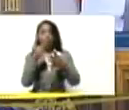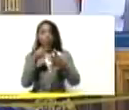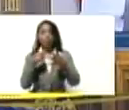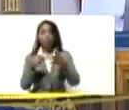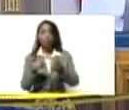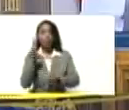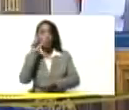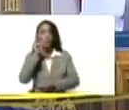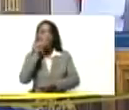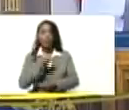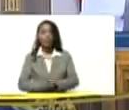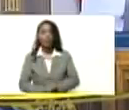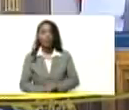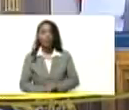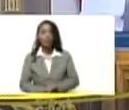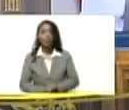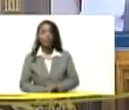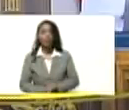twitter